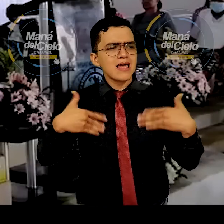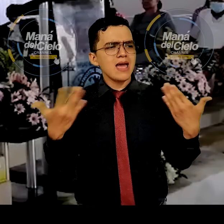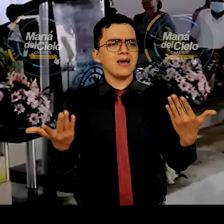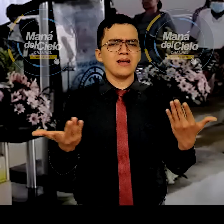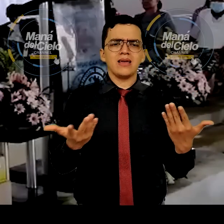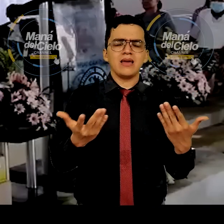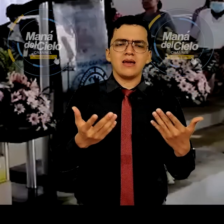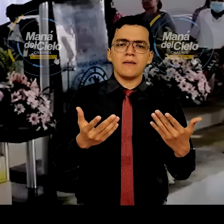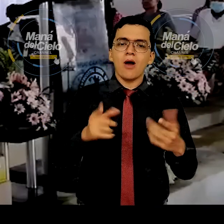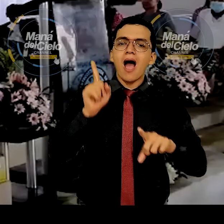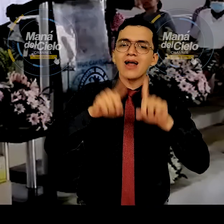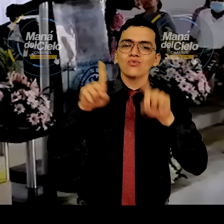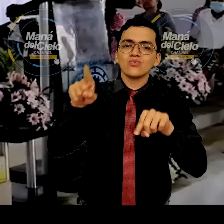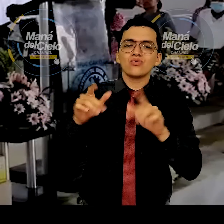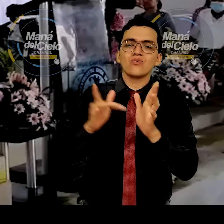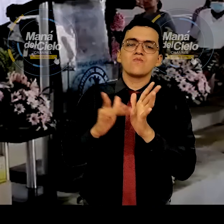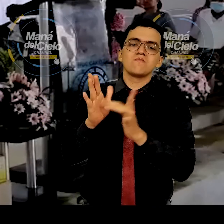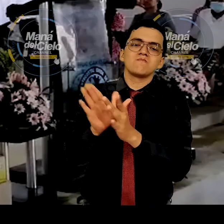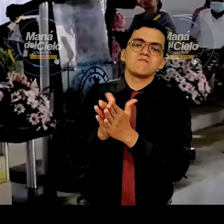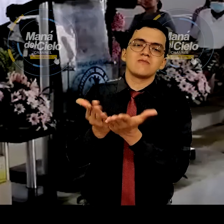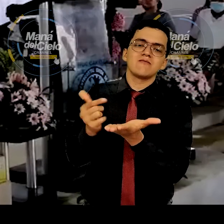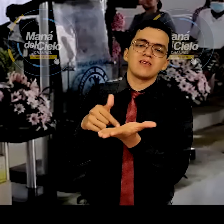nos olvidó la doctrina cristiana.